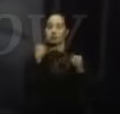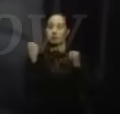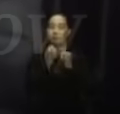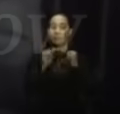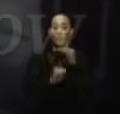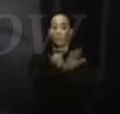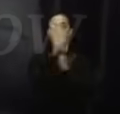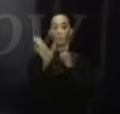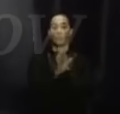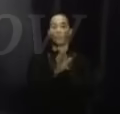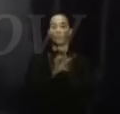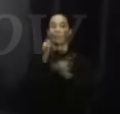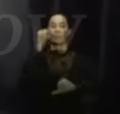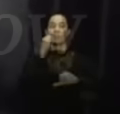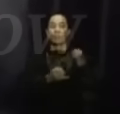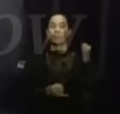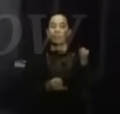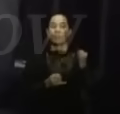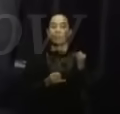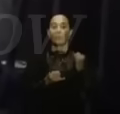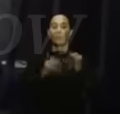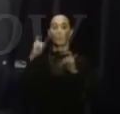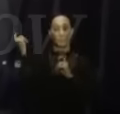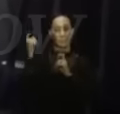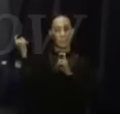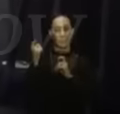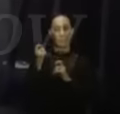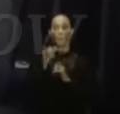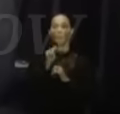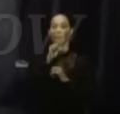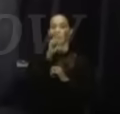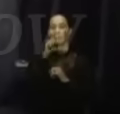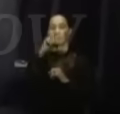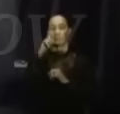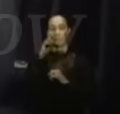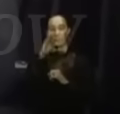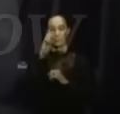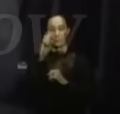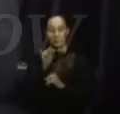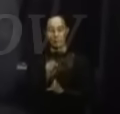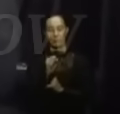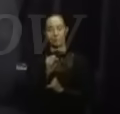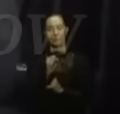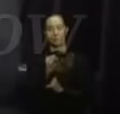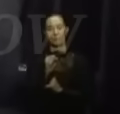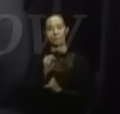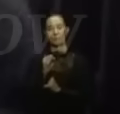la transparencia? Y finalmente, la huelga del Cibao, que ha sido parcialmente